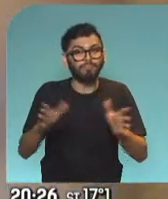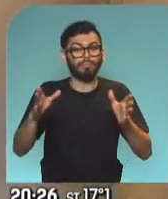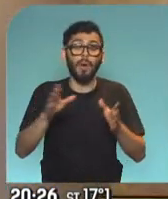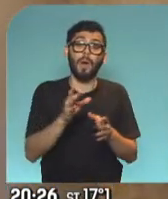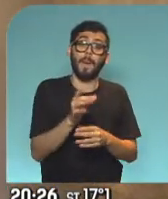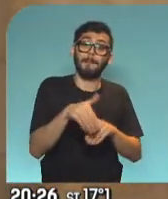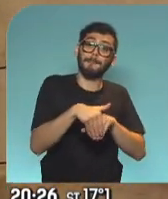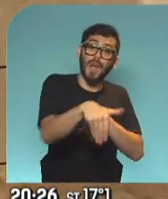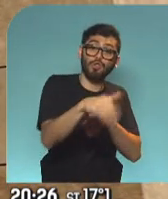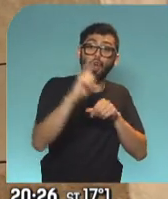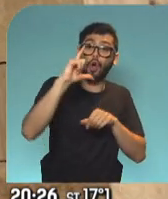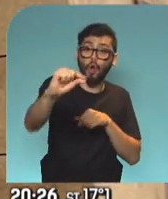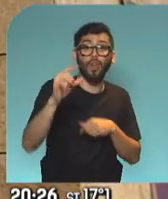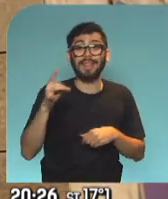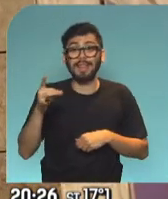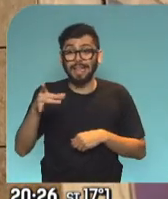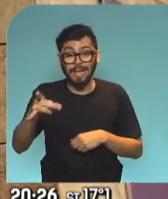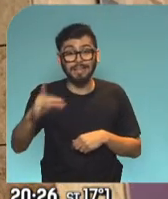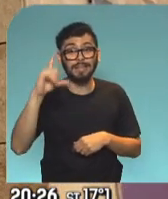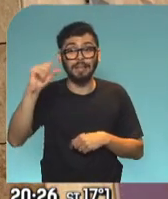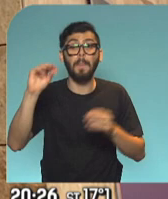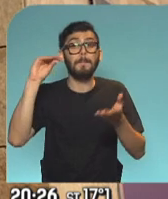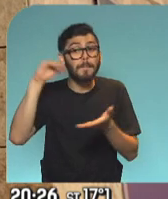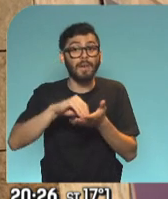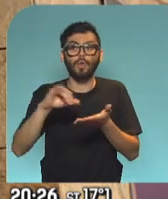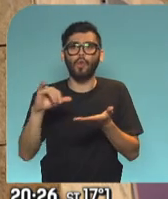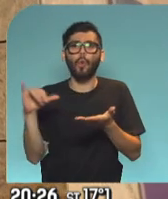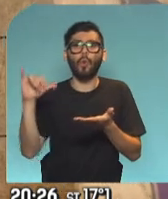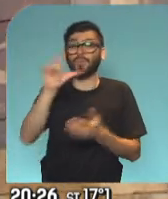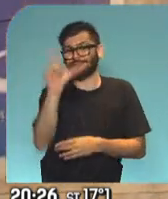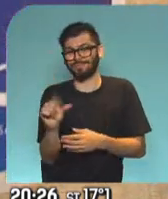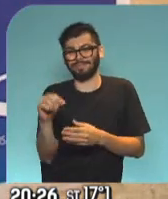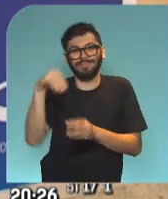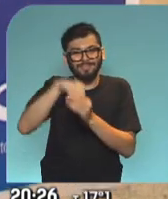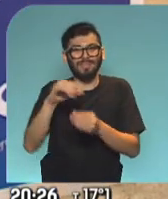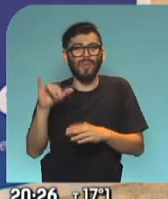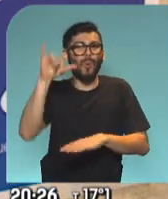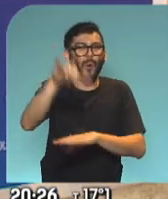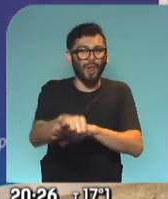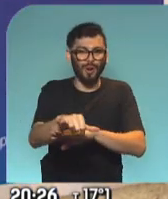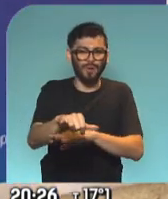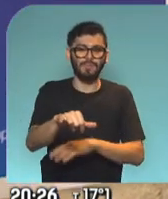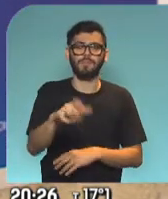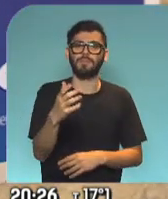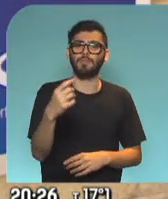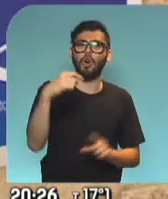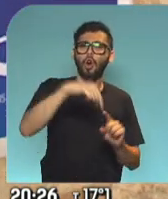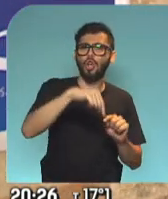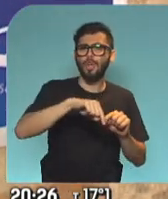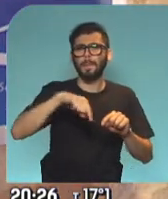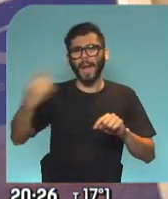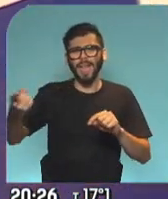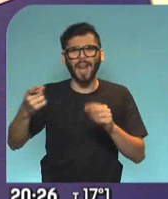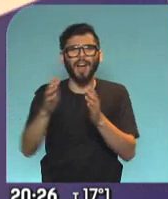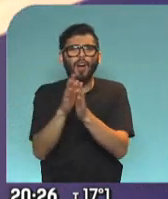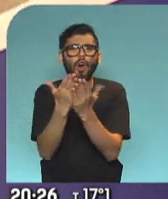trenes de larga distancia, más los vuelos de cabotaje. Sabíamos que entre hoy y mañana en el boletín oficial iban